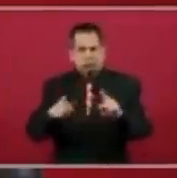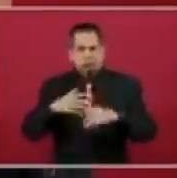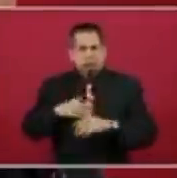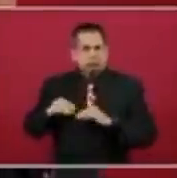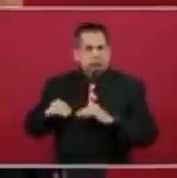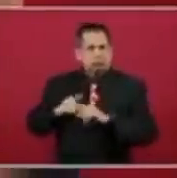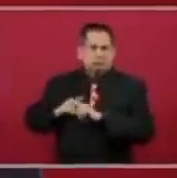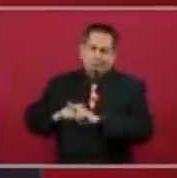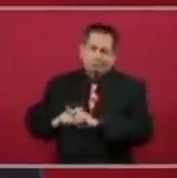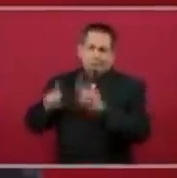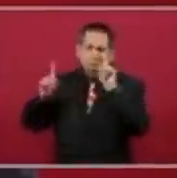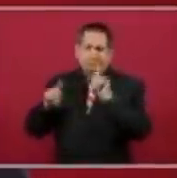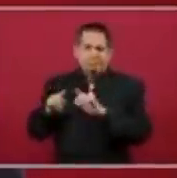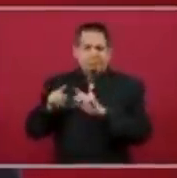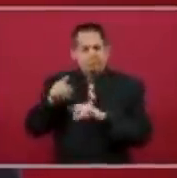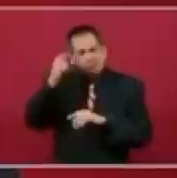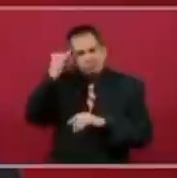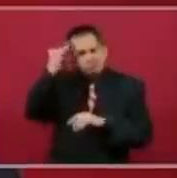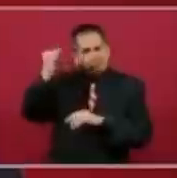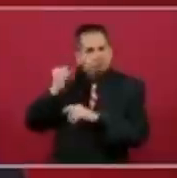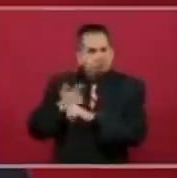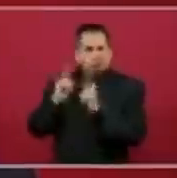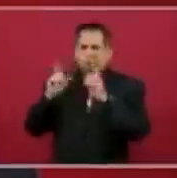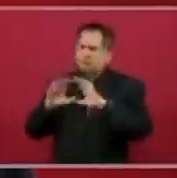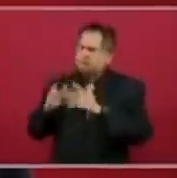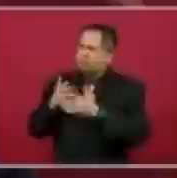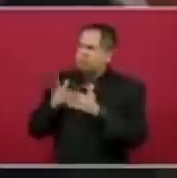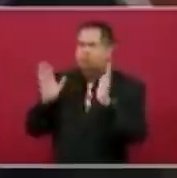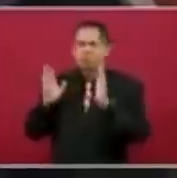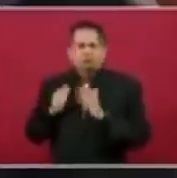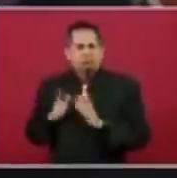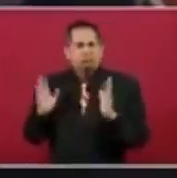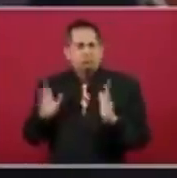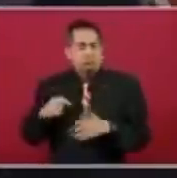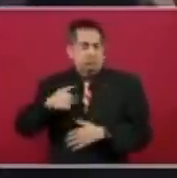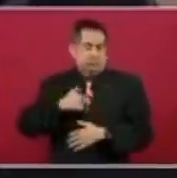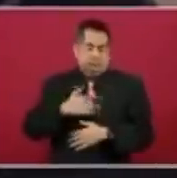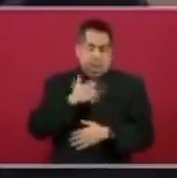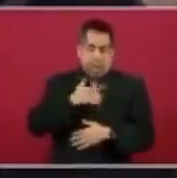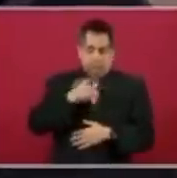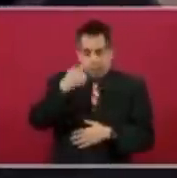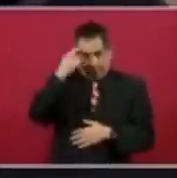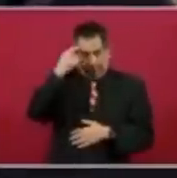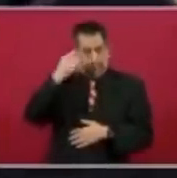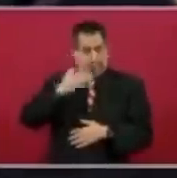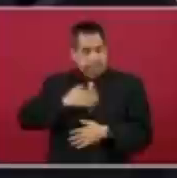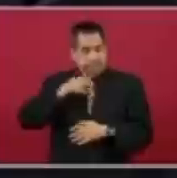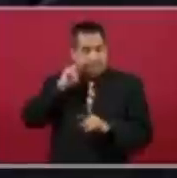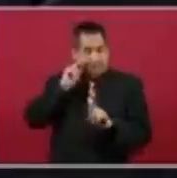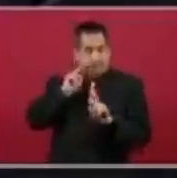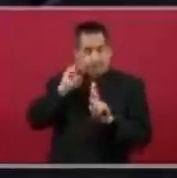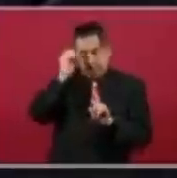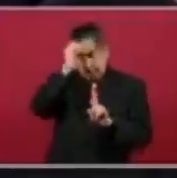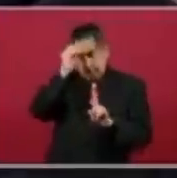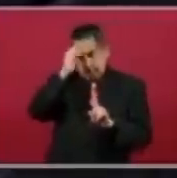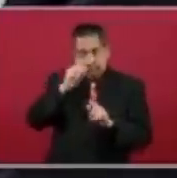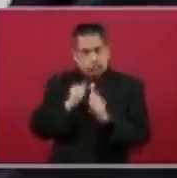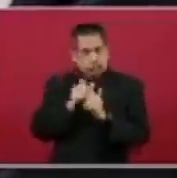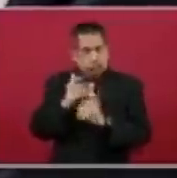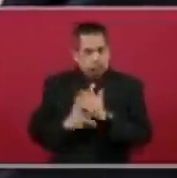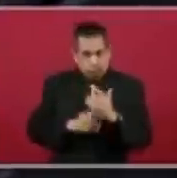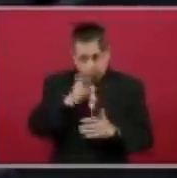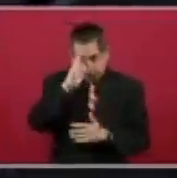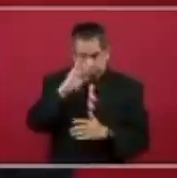movimiento liberal y yo sostengo, es mi punto de vista, lo digo con todo